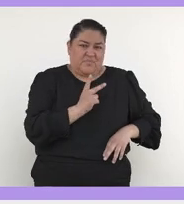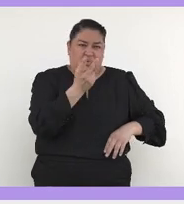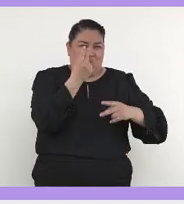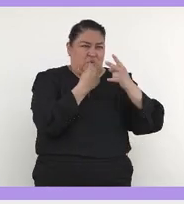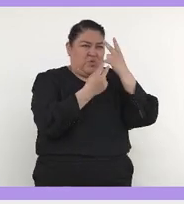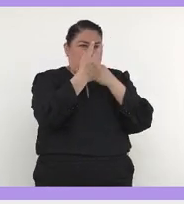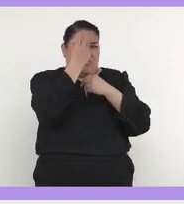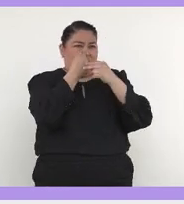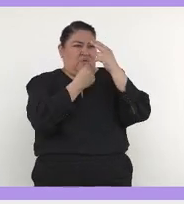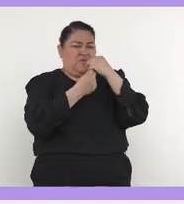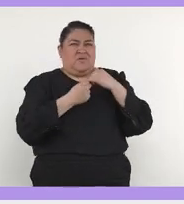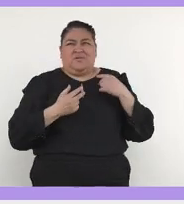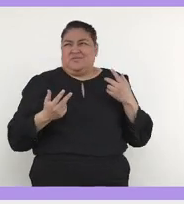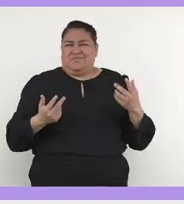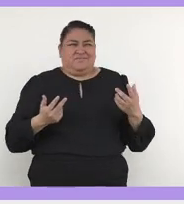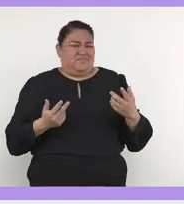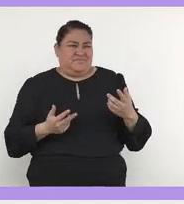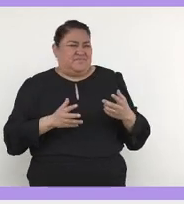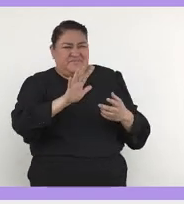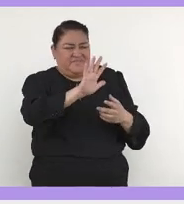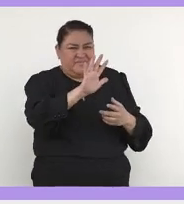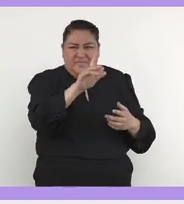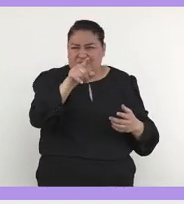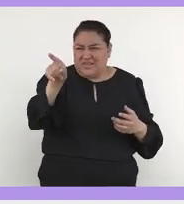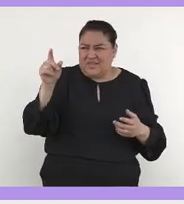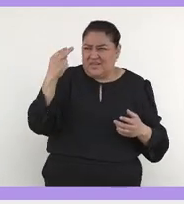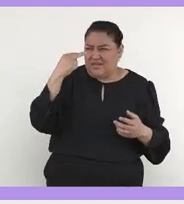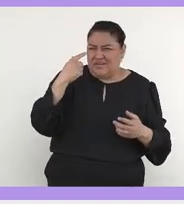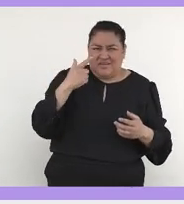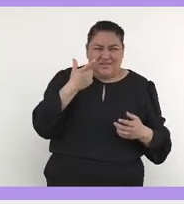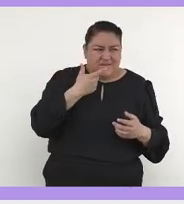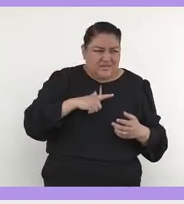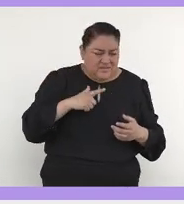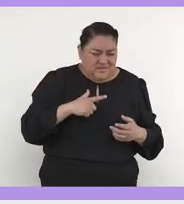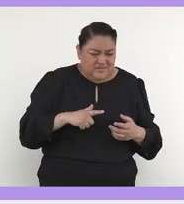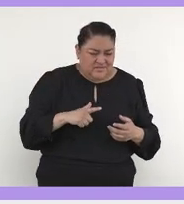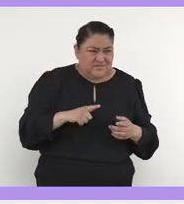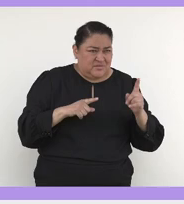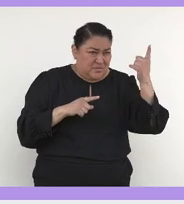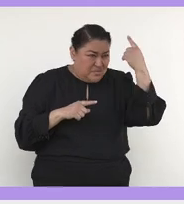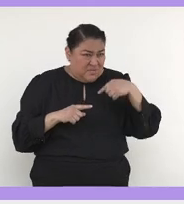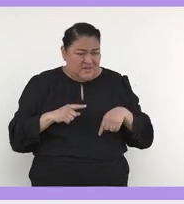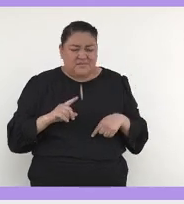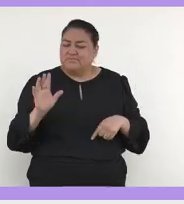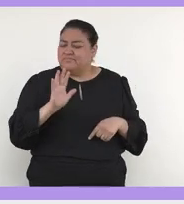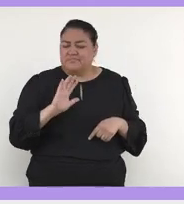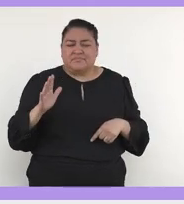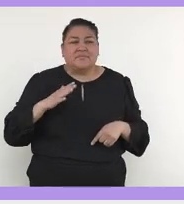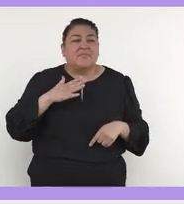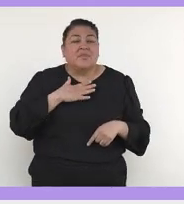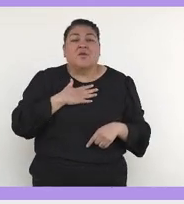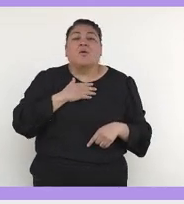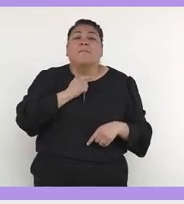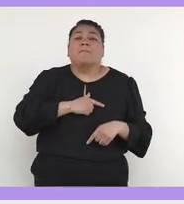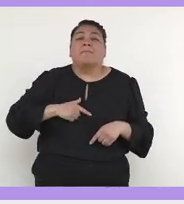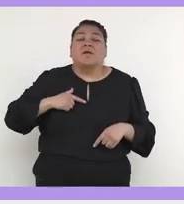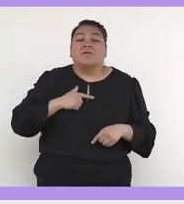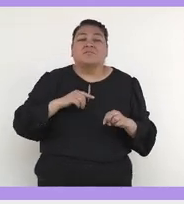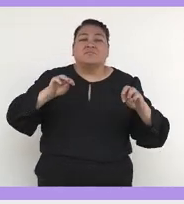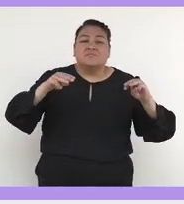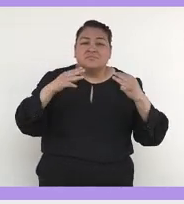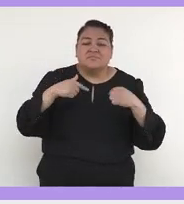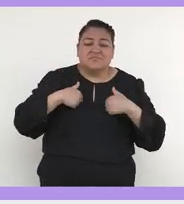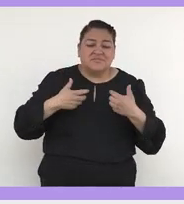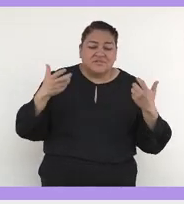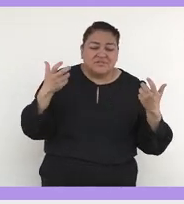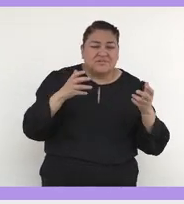no soy la persona que la gente quiere porque así lo dicen y hasta eso como lo